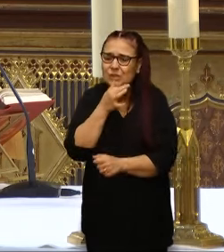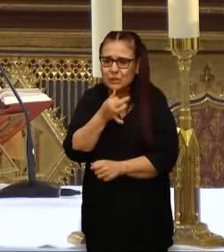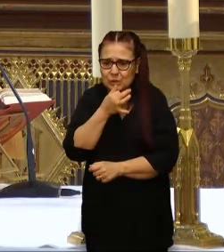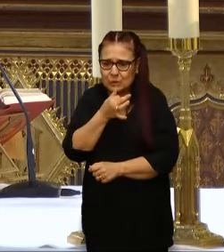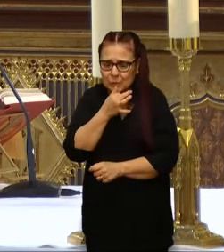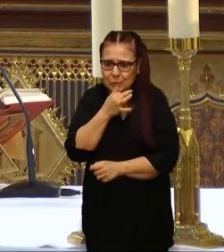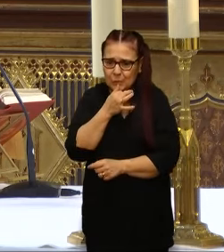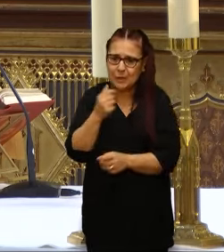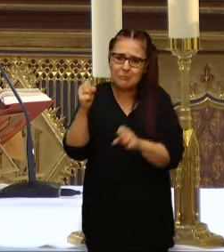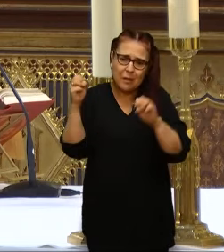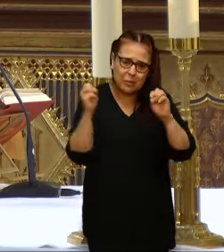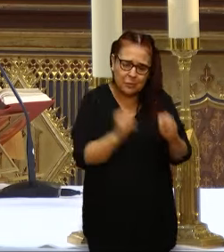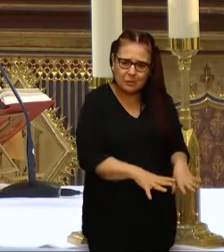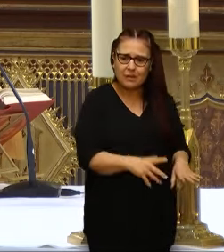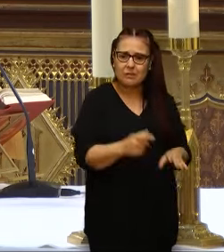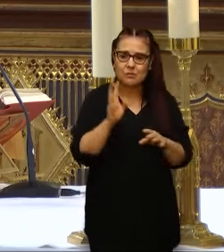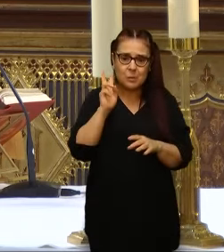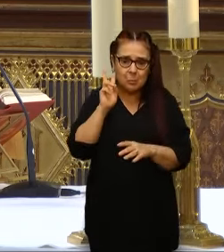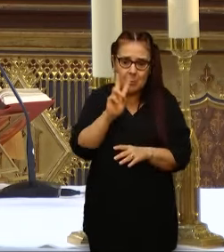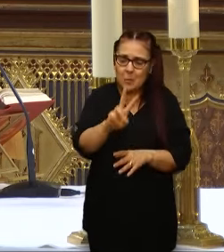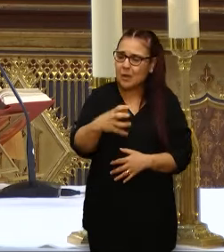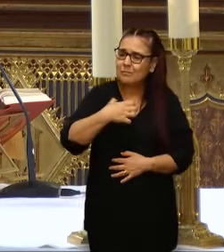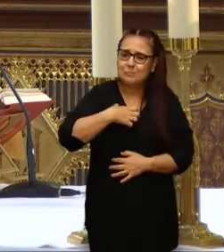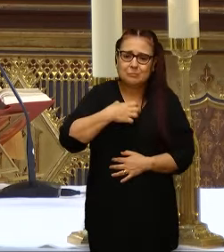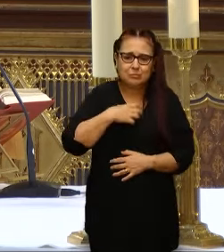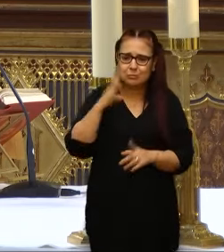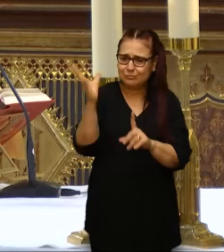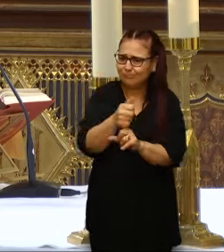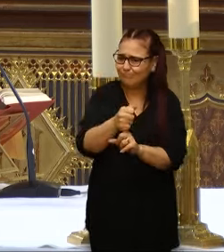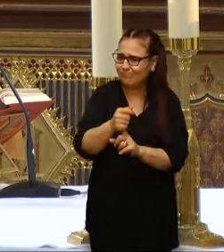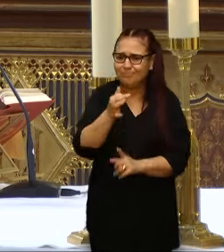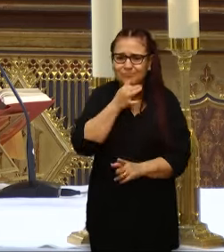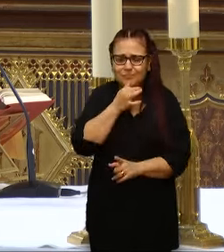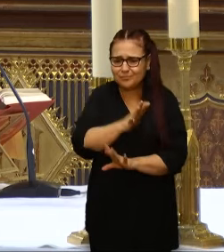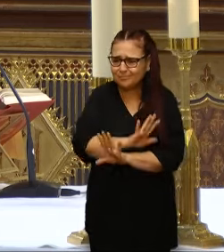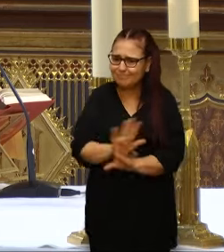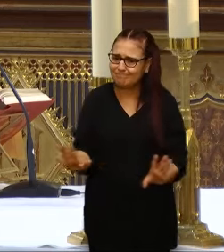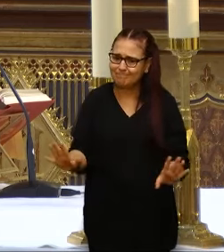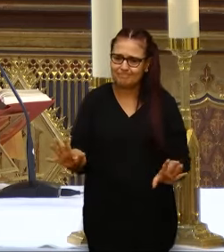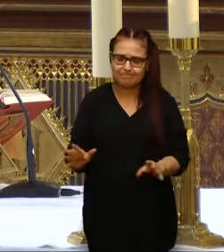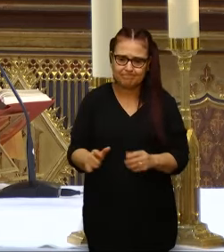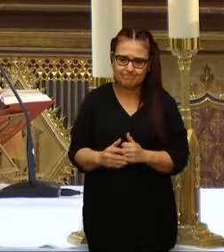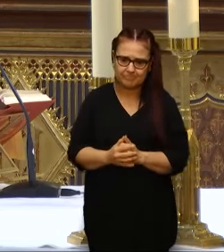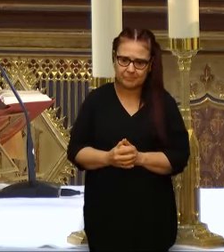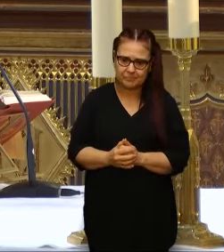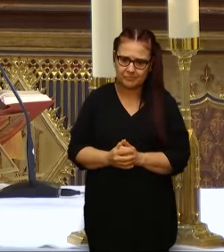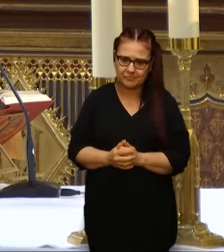los invisibles, que todavía no los han encontrado también.